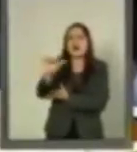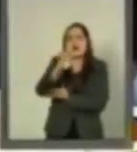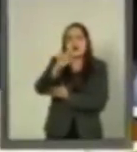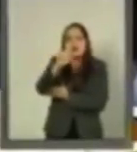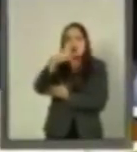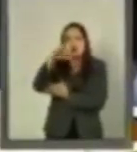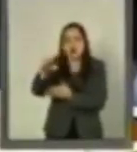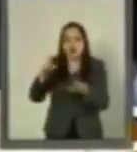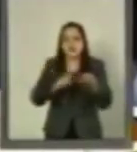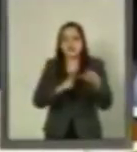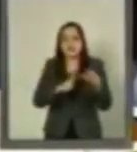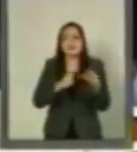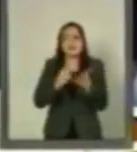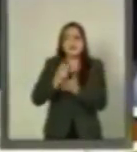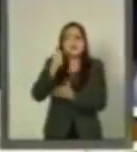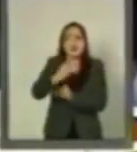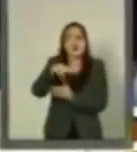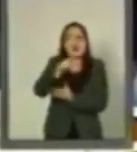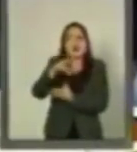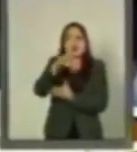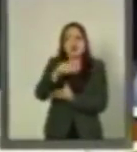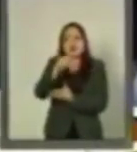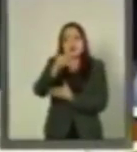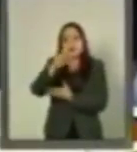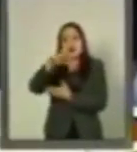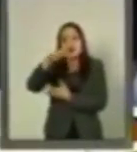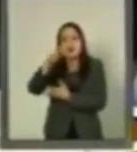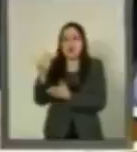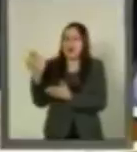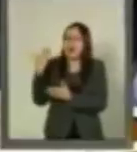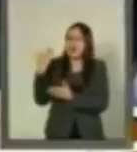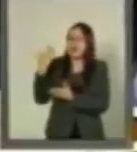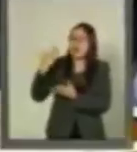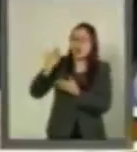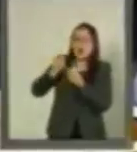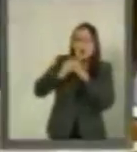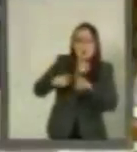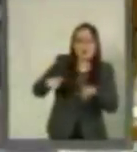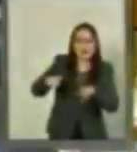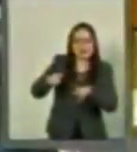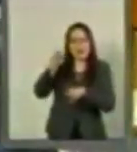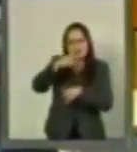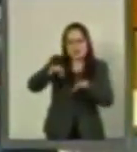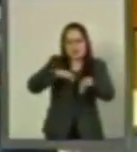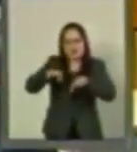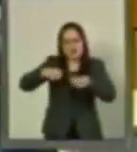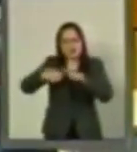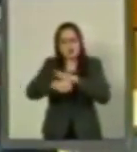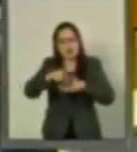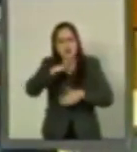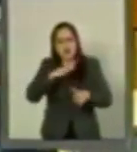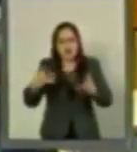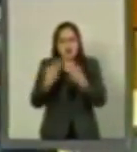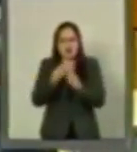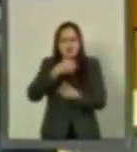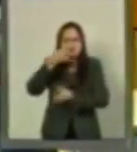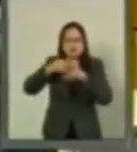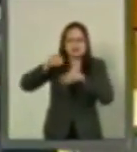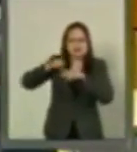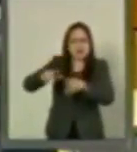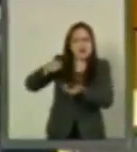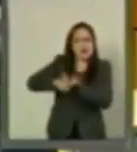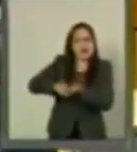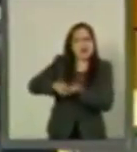Borges. Premio a Nacho Peralta. Recientemente que entró por su combate a la trata de personas o su ayuda en la campaña